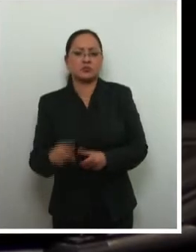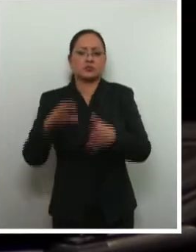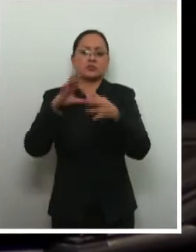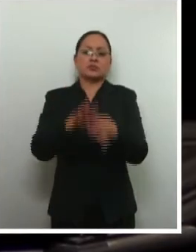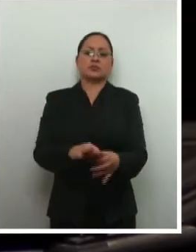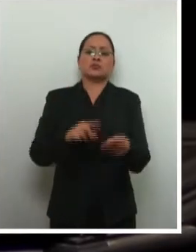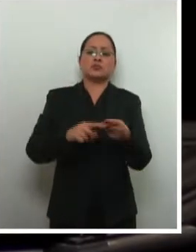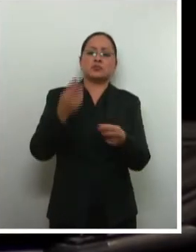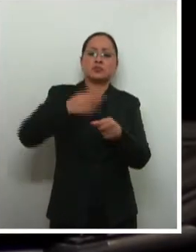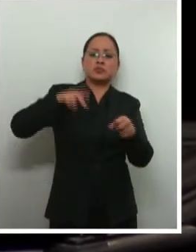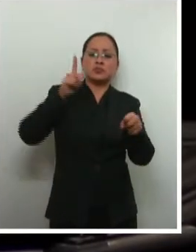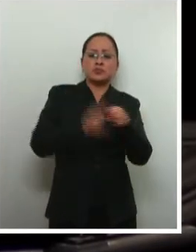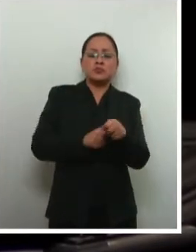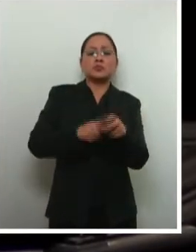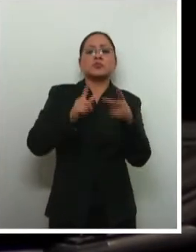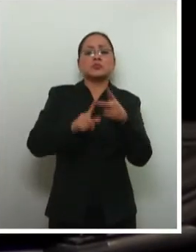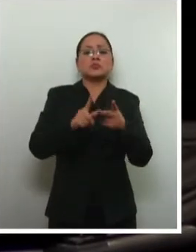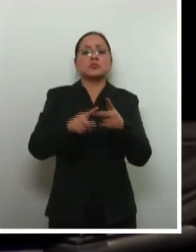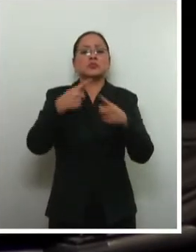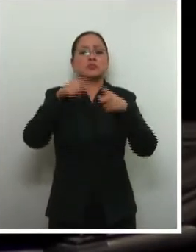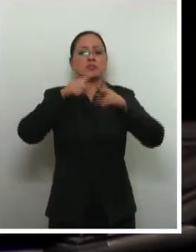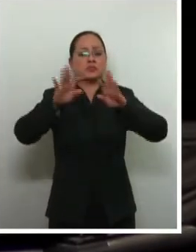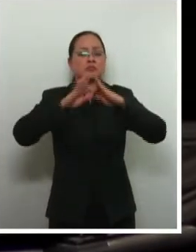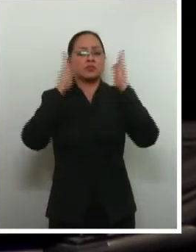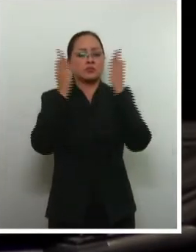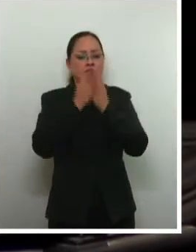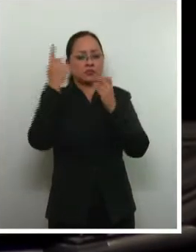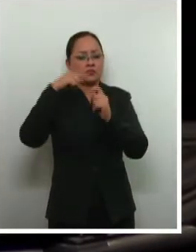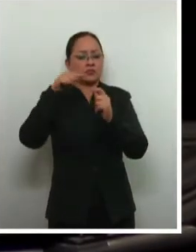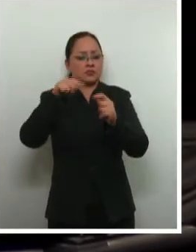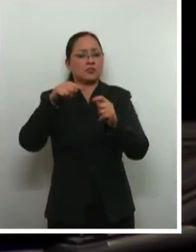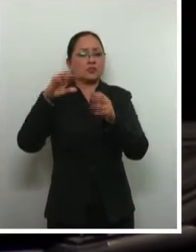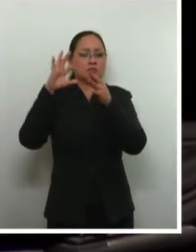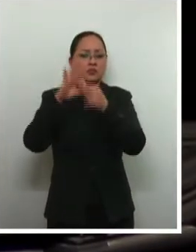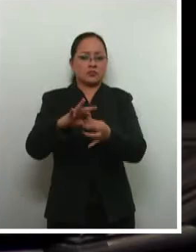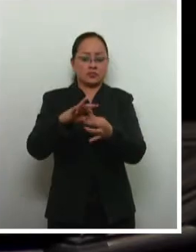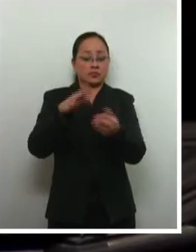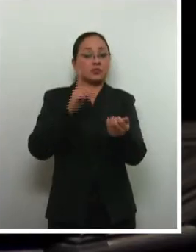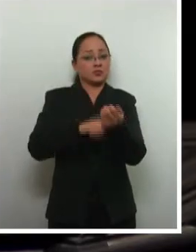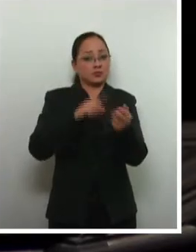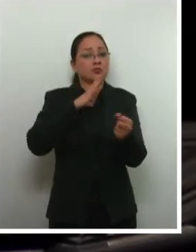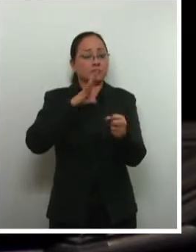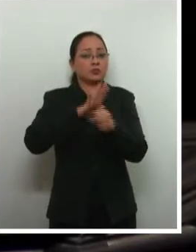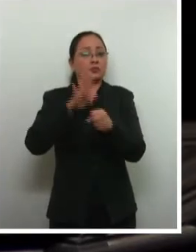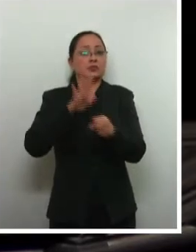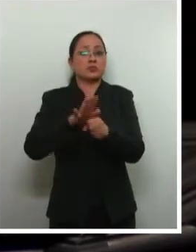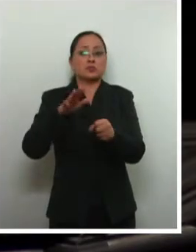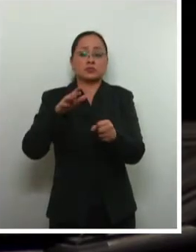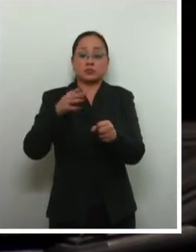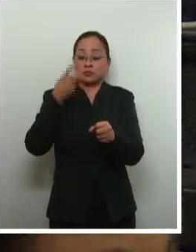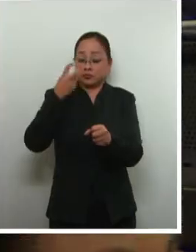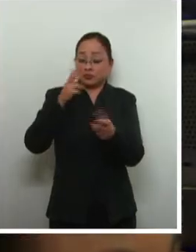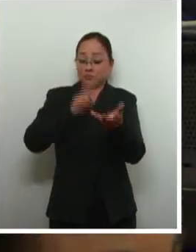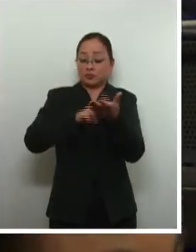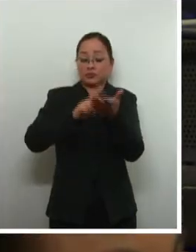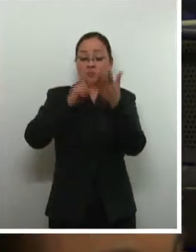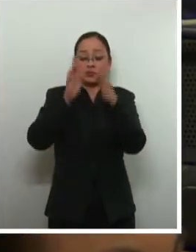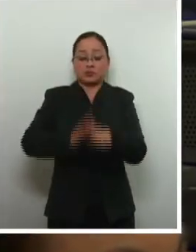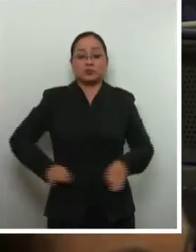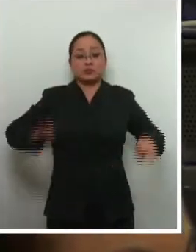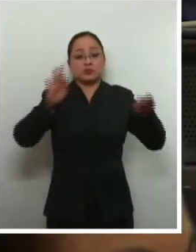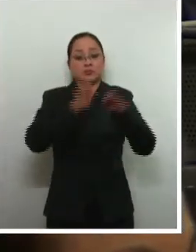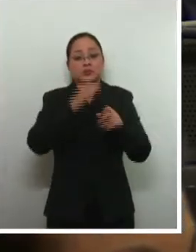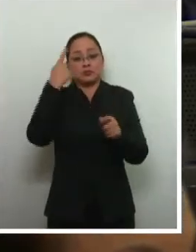cultural y natural y las diferentes componentes que lo forman, son de los elementos más valiosos que